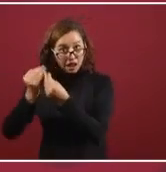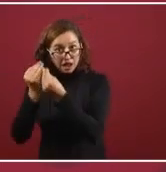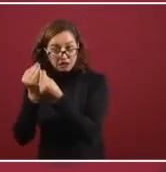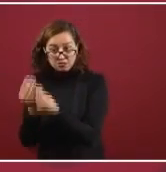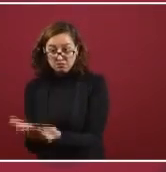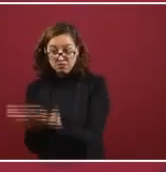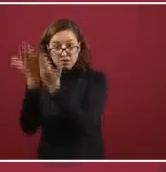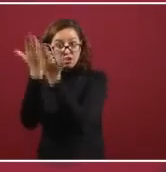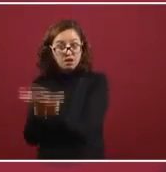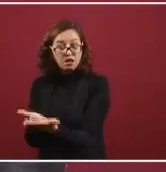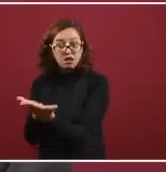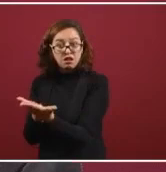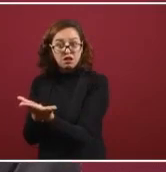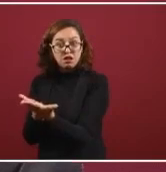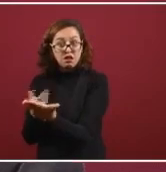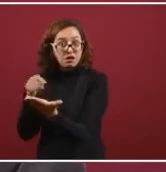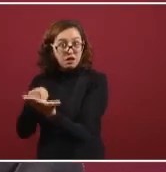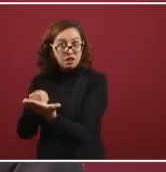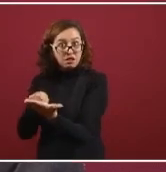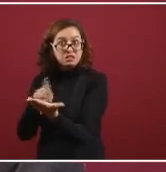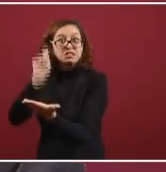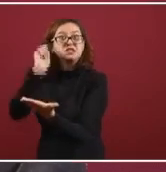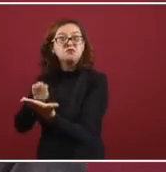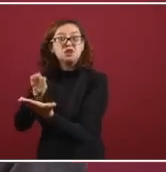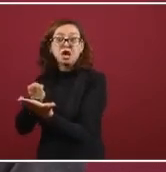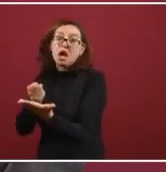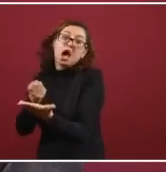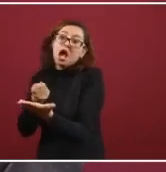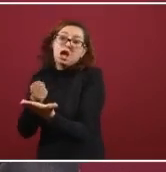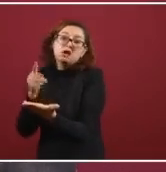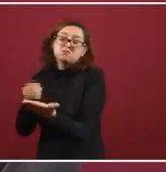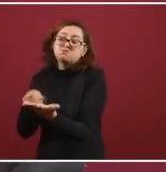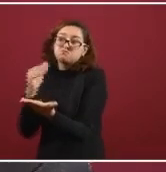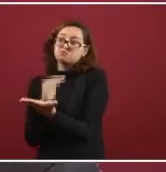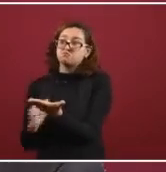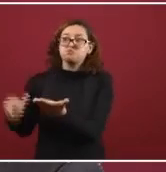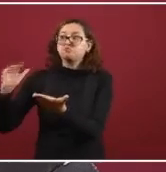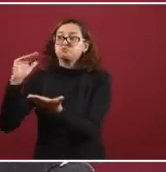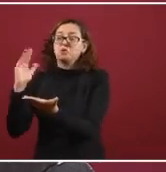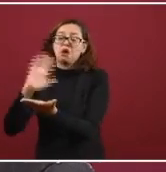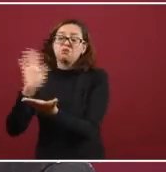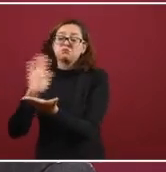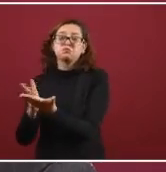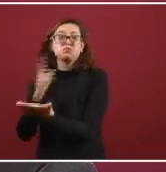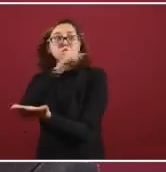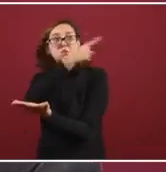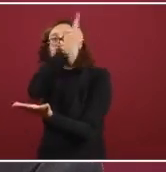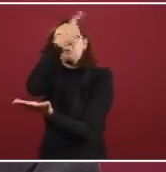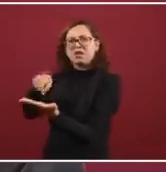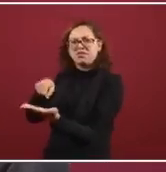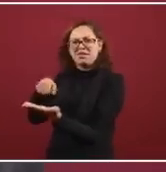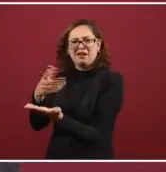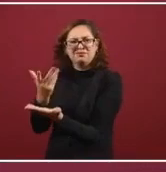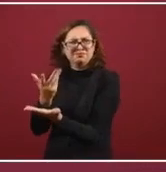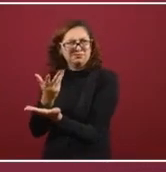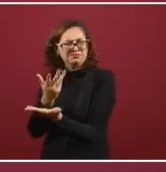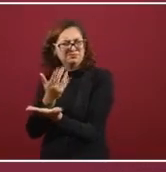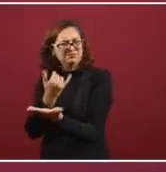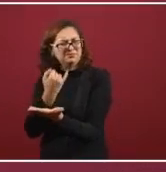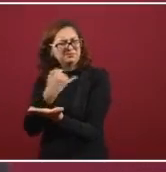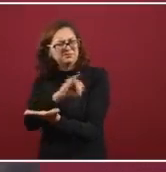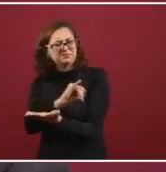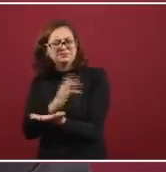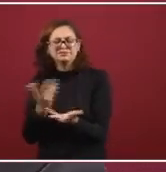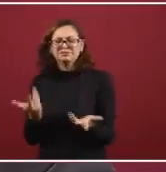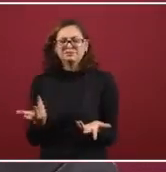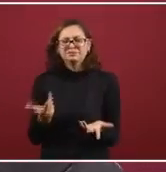no son un ejercicio de soberanía, cuando son las que establecen qué es lo que tenemos que hacer. Lo que es incomprensible para otros